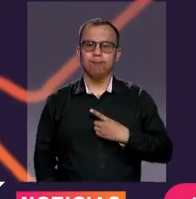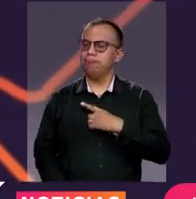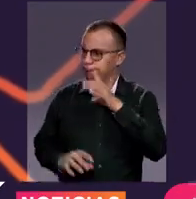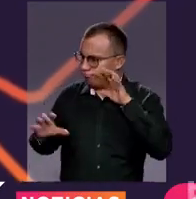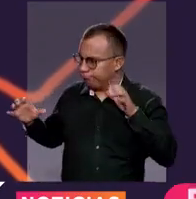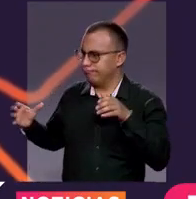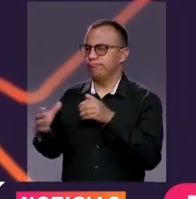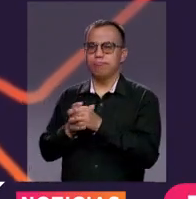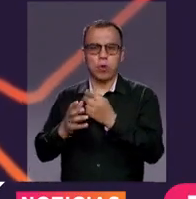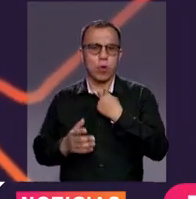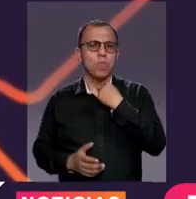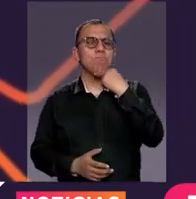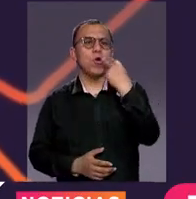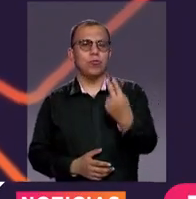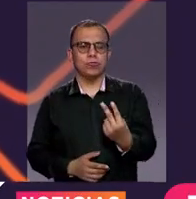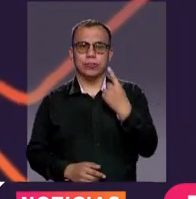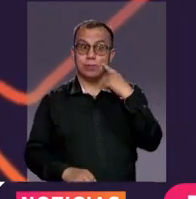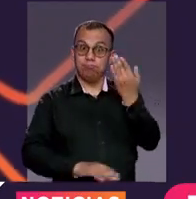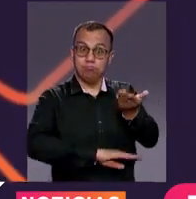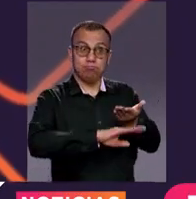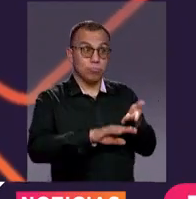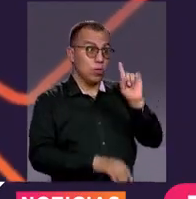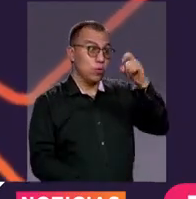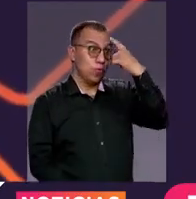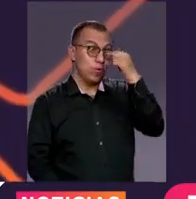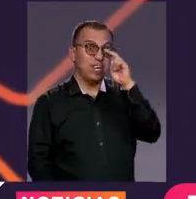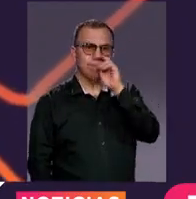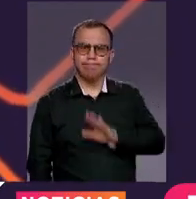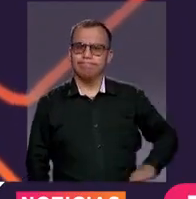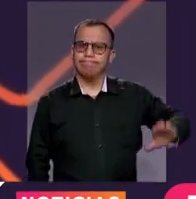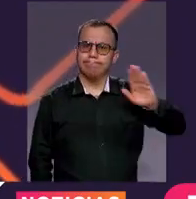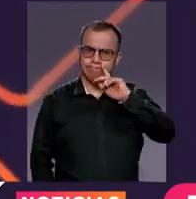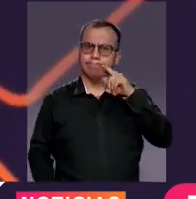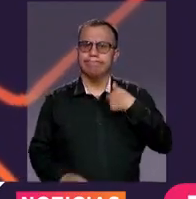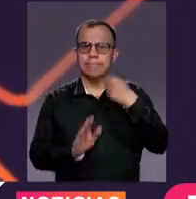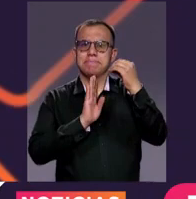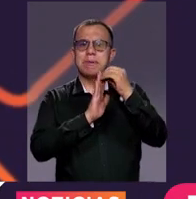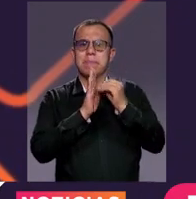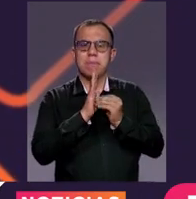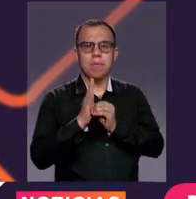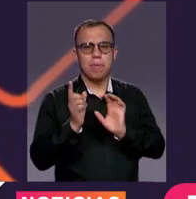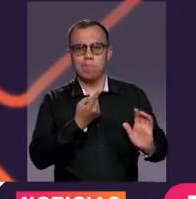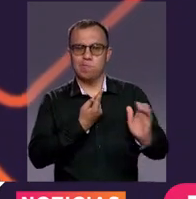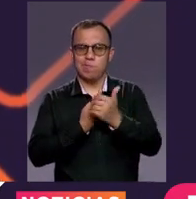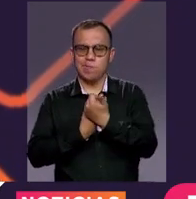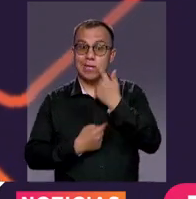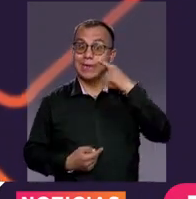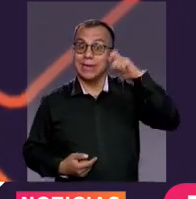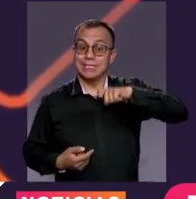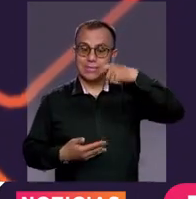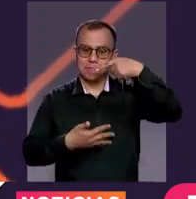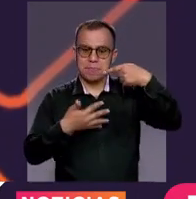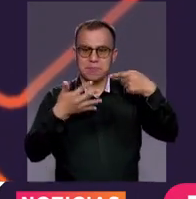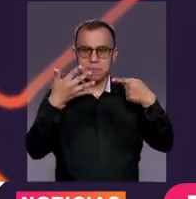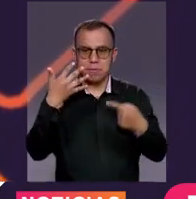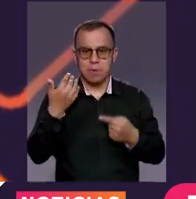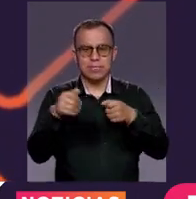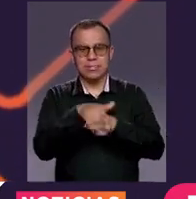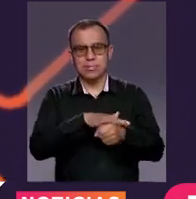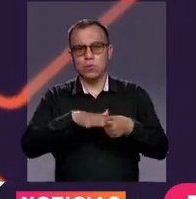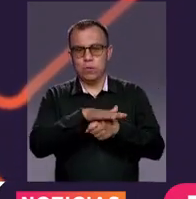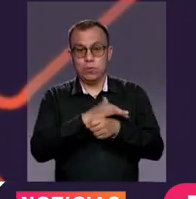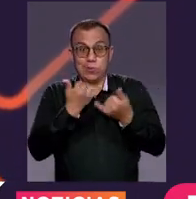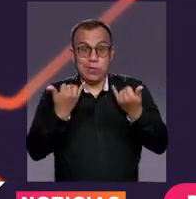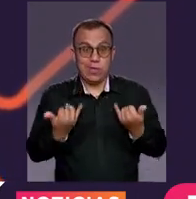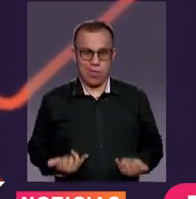en una sola voz para exigirle al gobierno nacional genere las medidas de protección necesarias para que situaciones